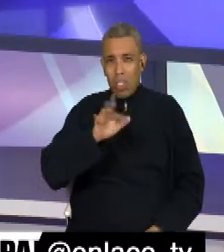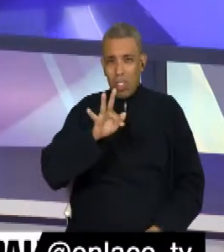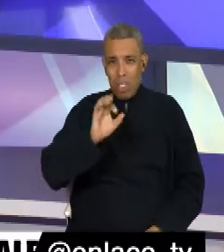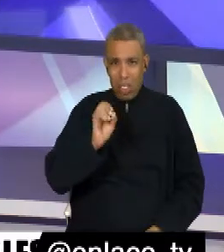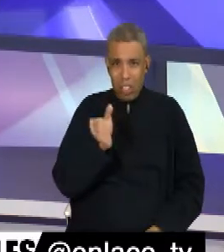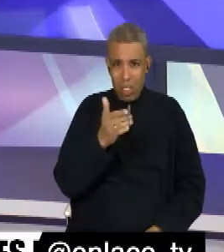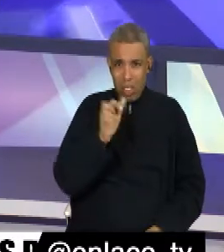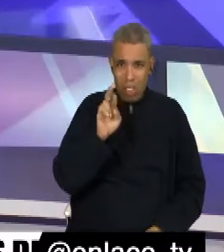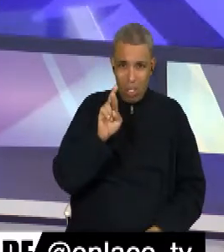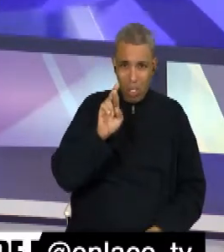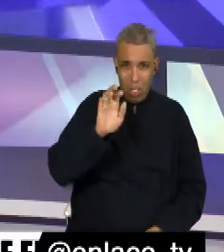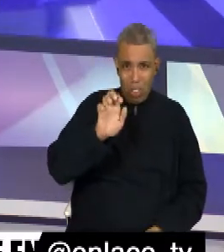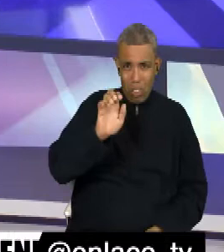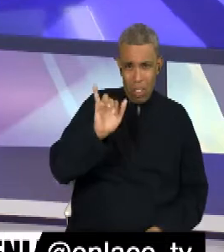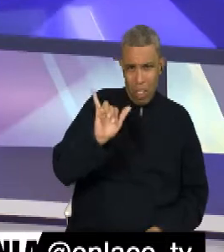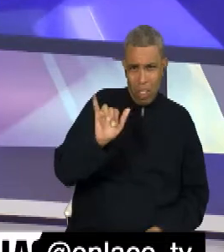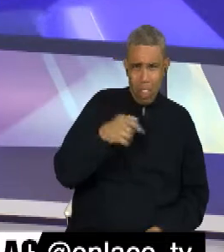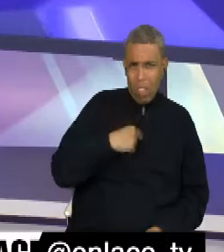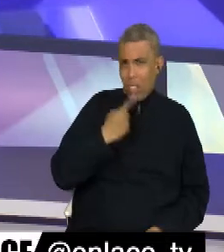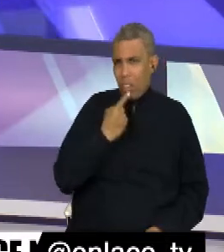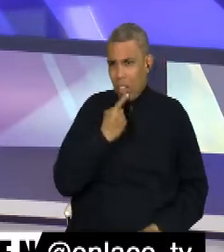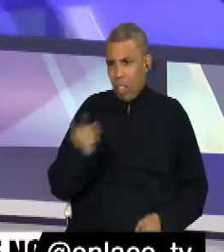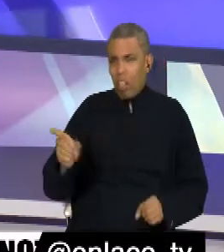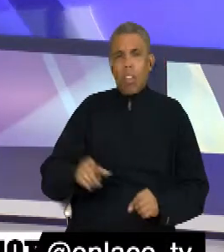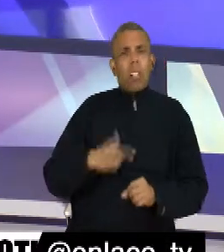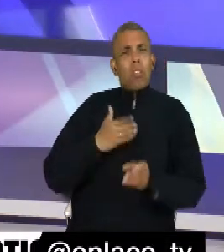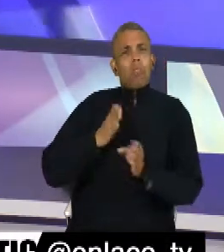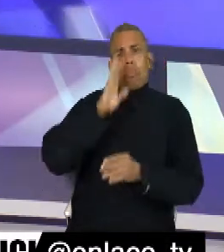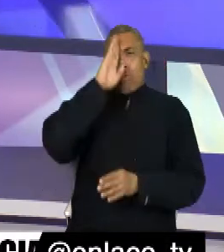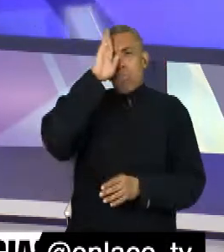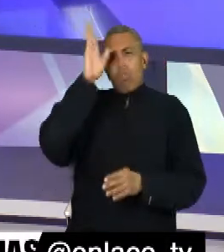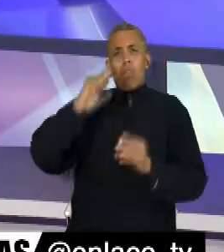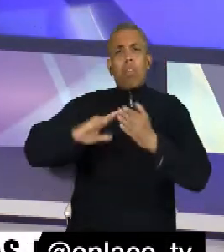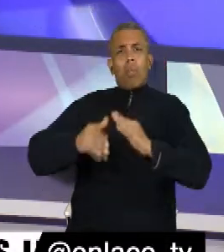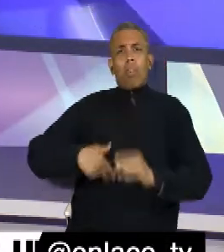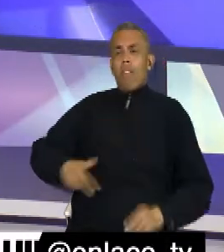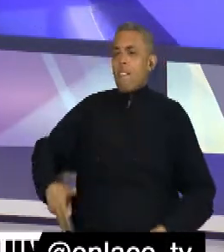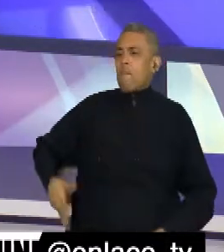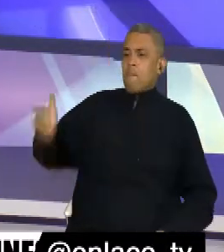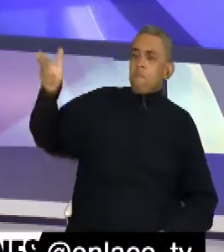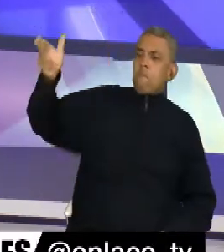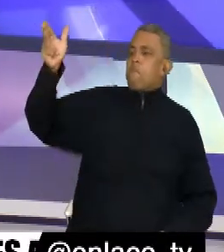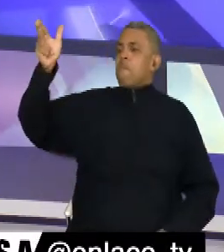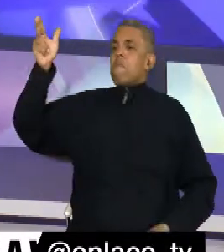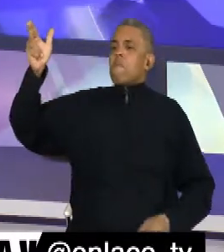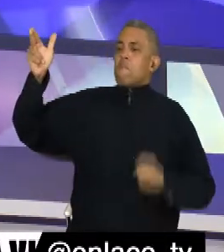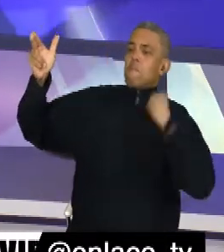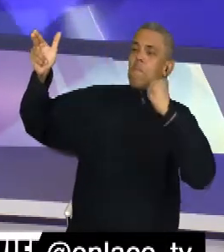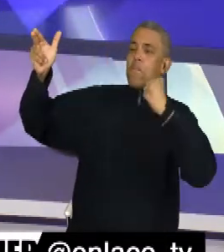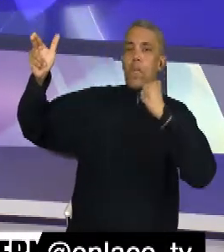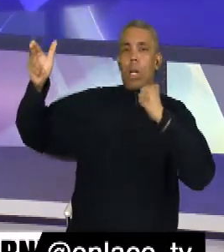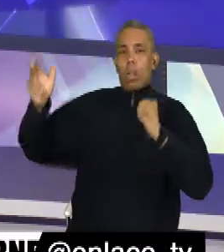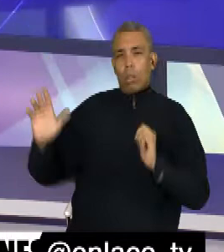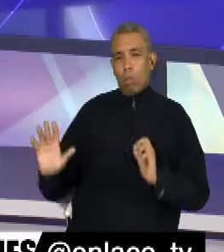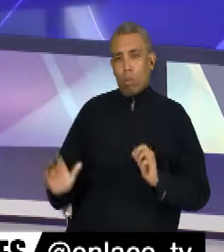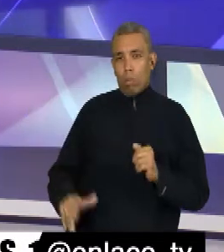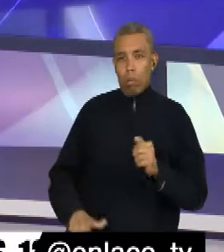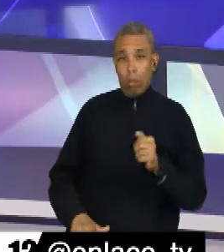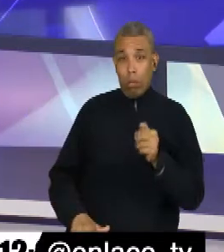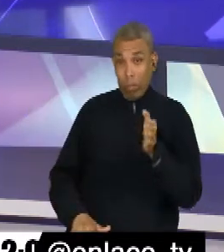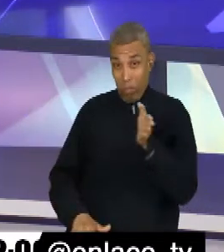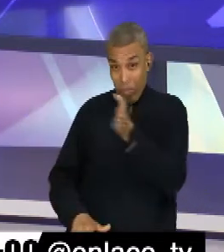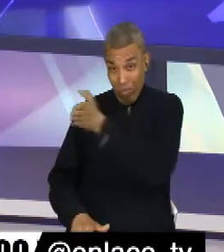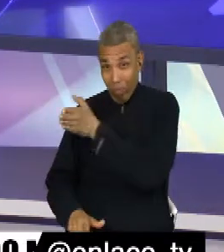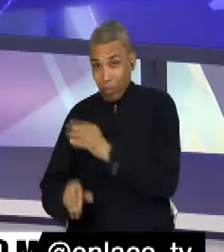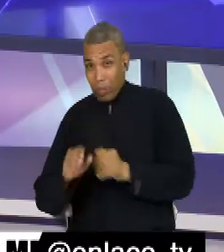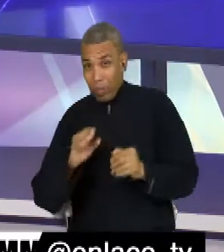sector de la Comuna 3 de Barranca Bermeja. Por su parte, miembros de la Corporación Regional para la Defensa de los Derechos Humanos, Credos, rechazó el accionar